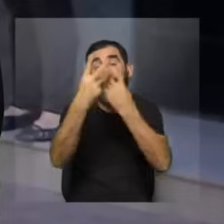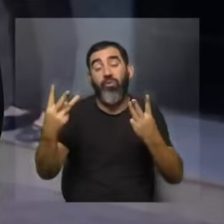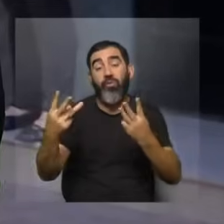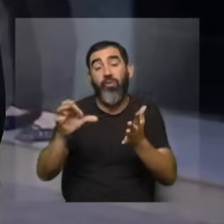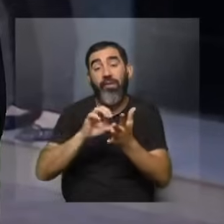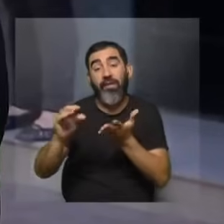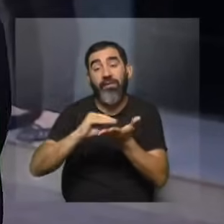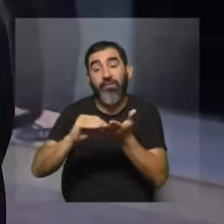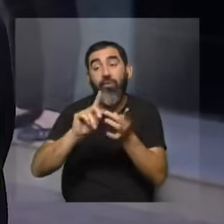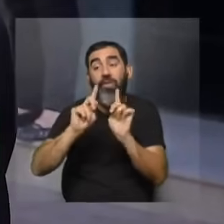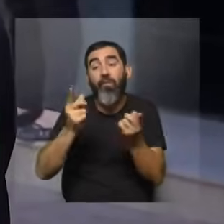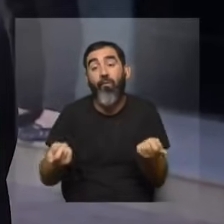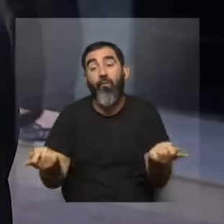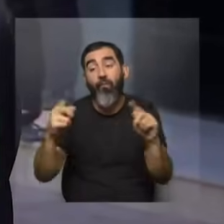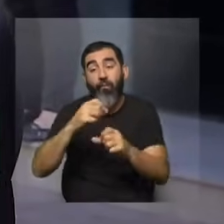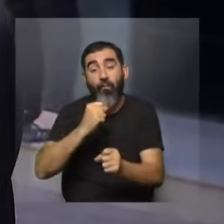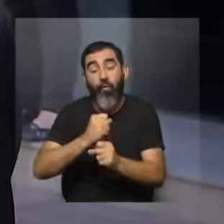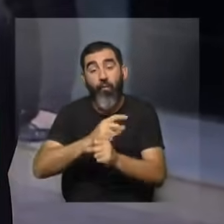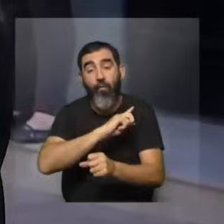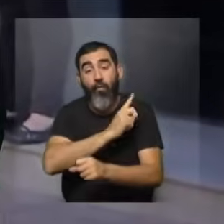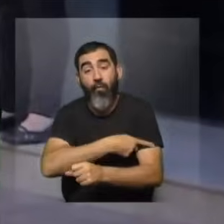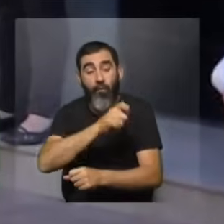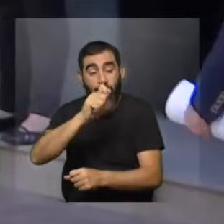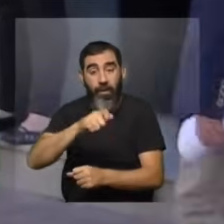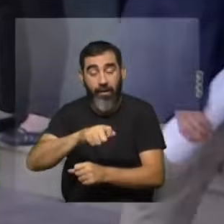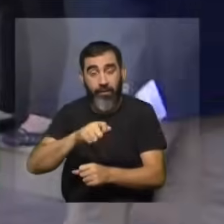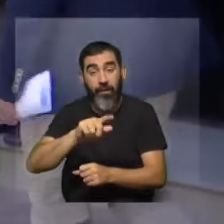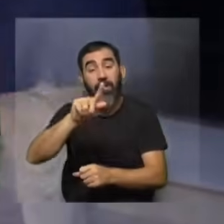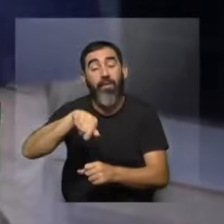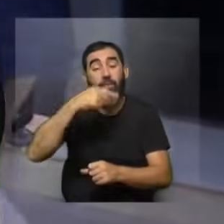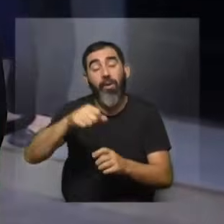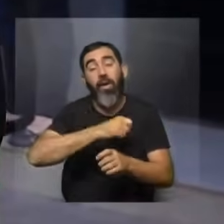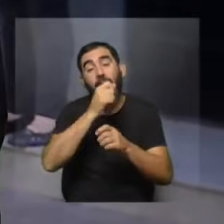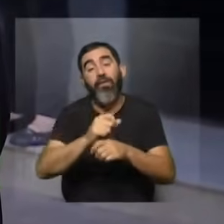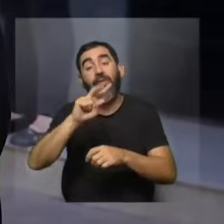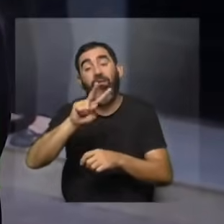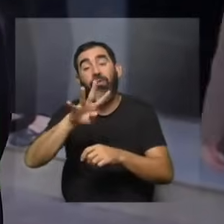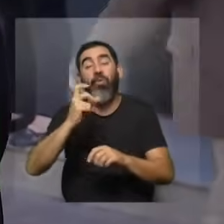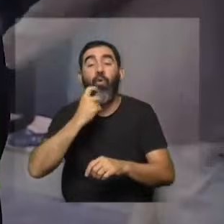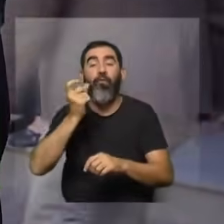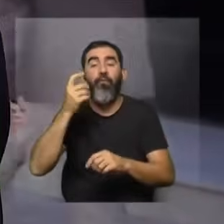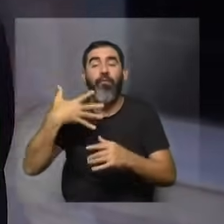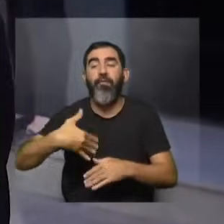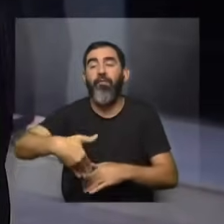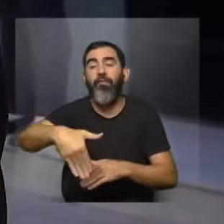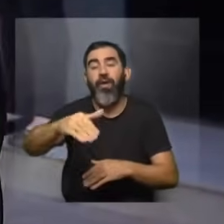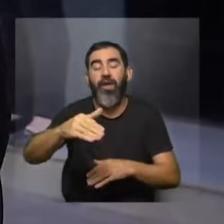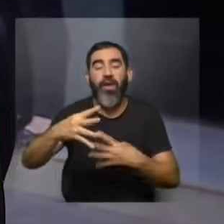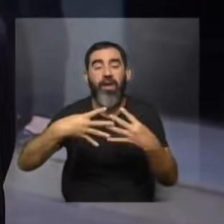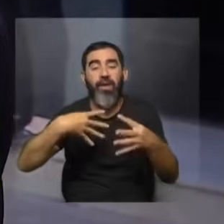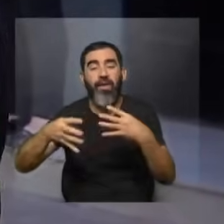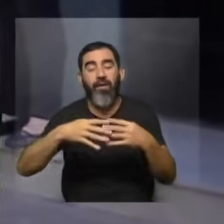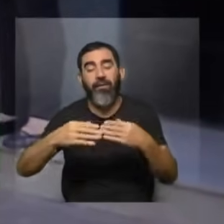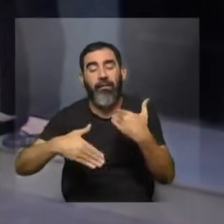administrativos se tiene que reincorporar al Poder Judicial, y de ahí hasta el 24, que comienza la Feria Judicial Mayor, ir